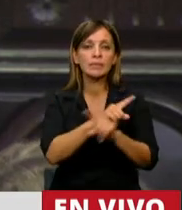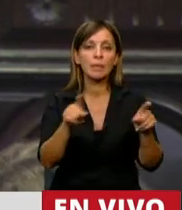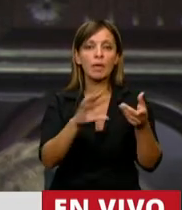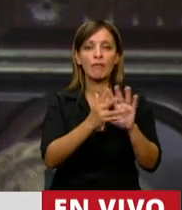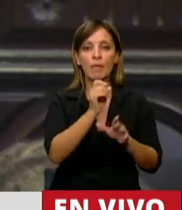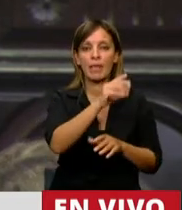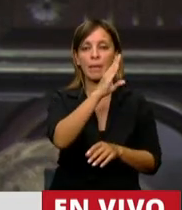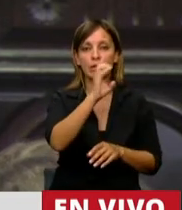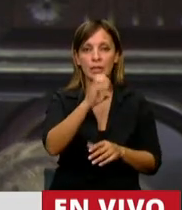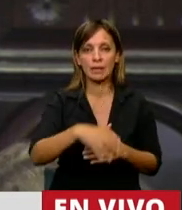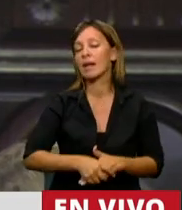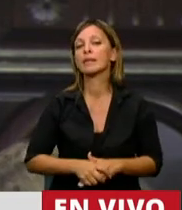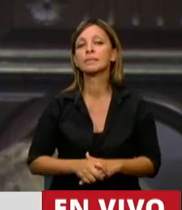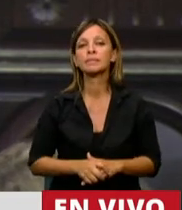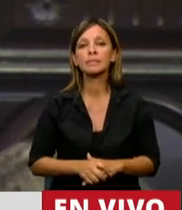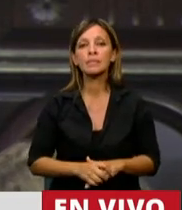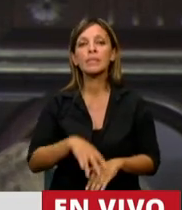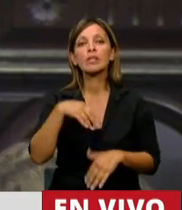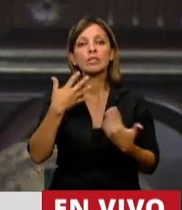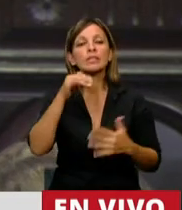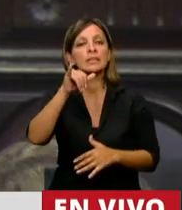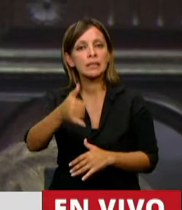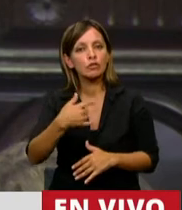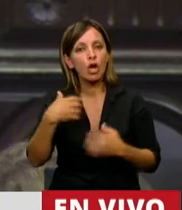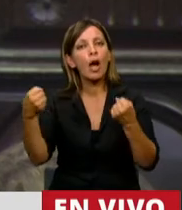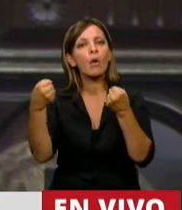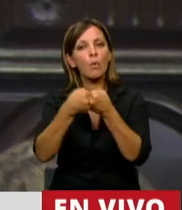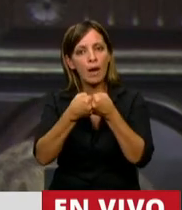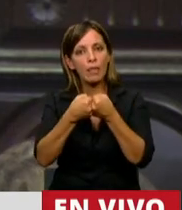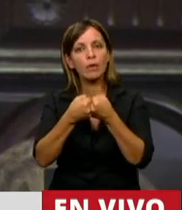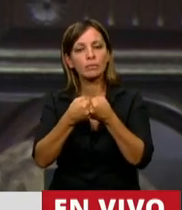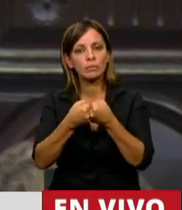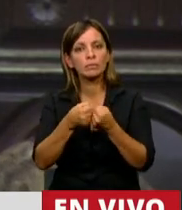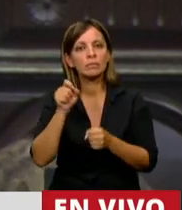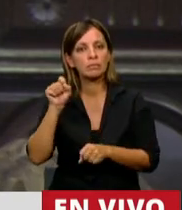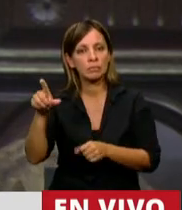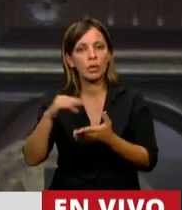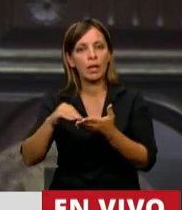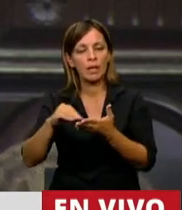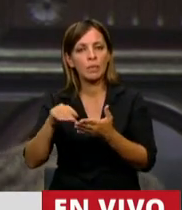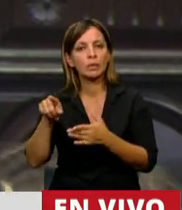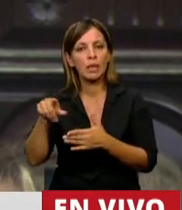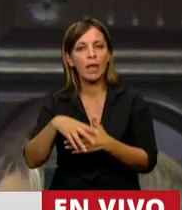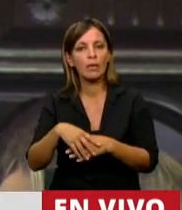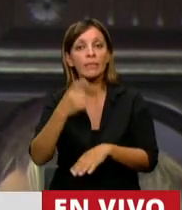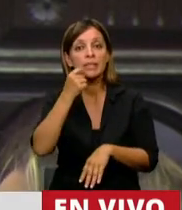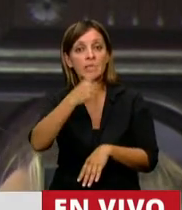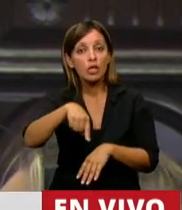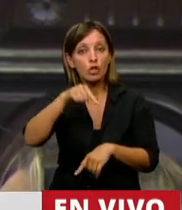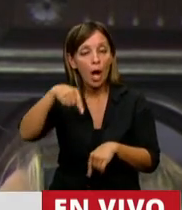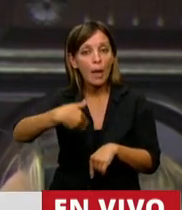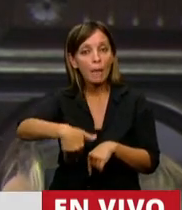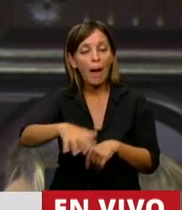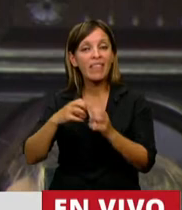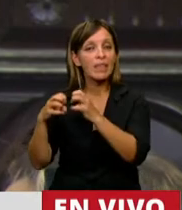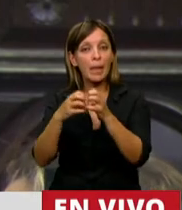Banco Central. Entonces, sí coincido con lo que dijo el diputado Sarghini, de que si vamos a hacer un debate en